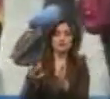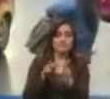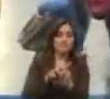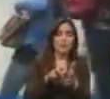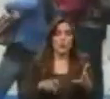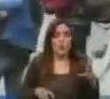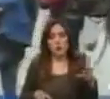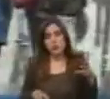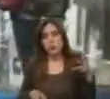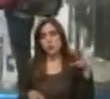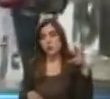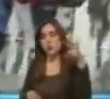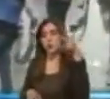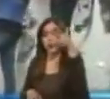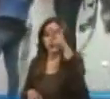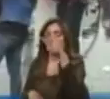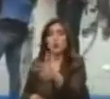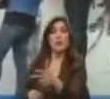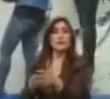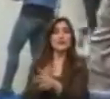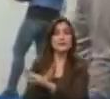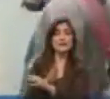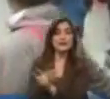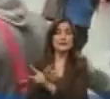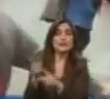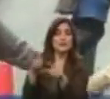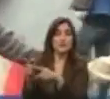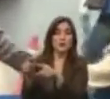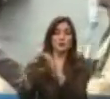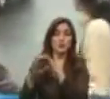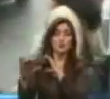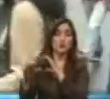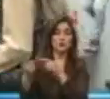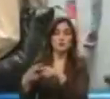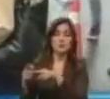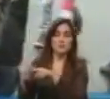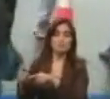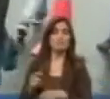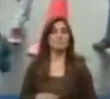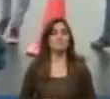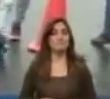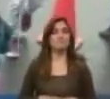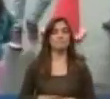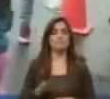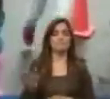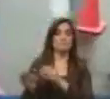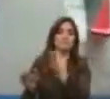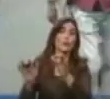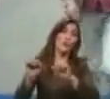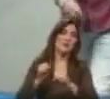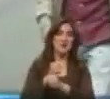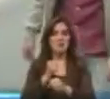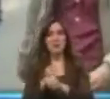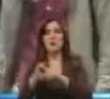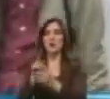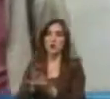ejemplo, hasta este lugar y luego tomar las diferentes unidades del transporte convencional que los lleva hasta otros destinos que precisamente